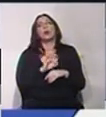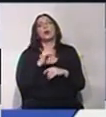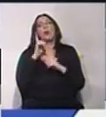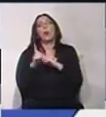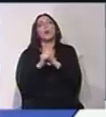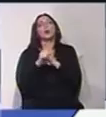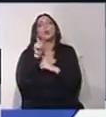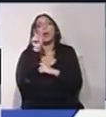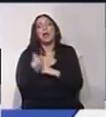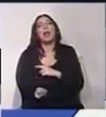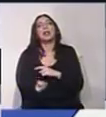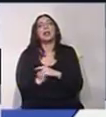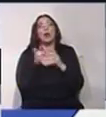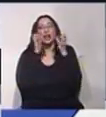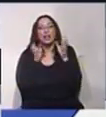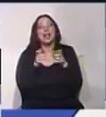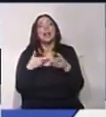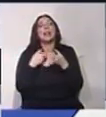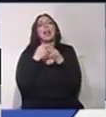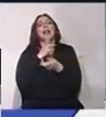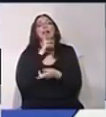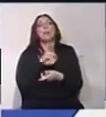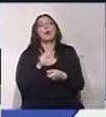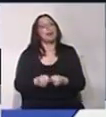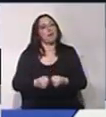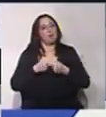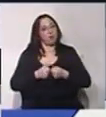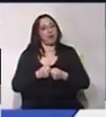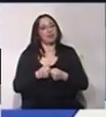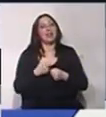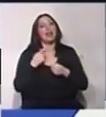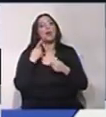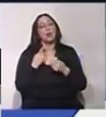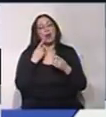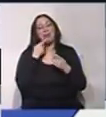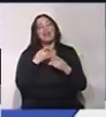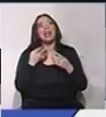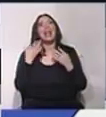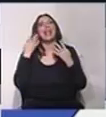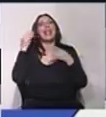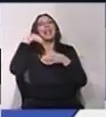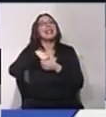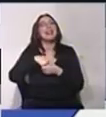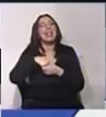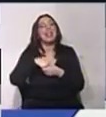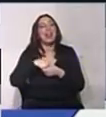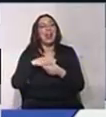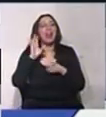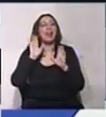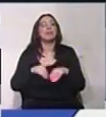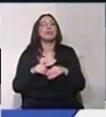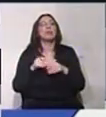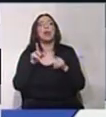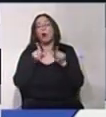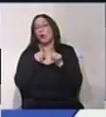en riesgo, poder dar una respuesta sólida, ¿no? Claro. Entonces, cuando uno habla de integral, bueno, obviamente que nos estamos comprometiendo que así como